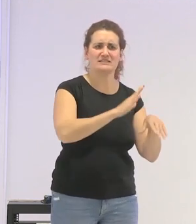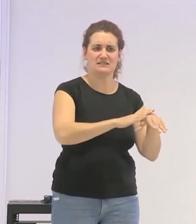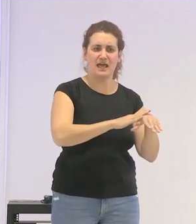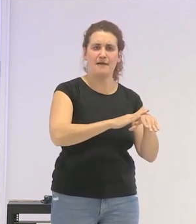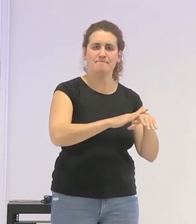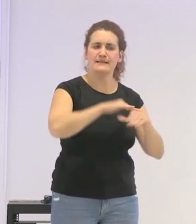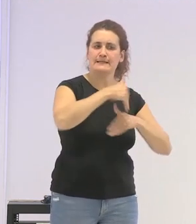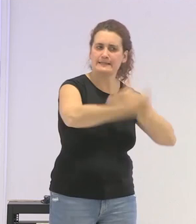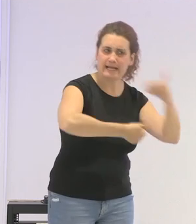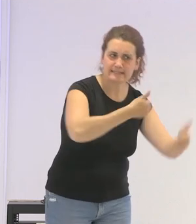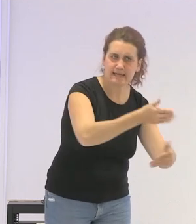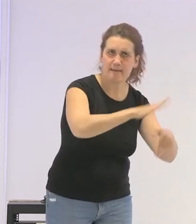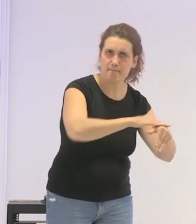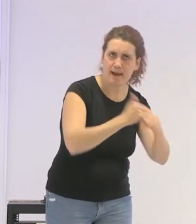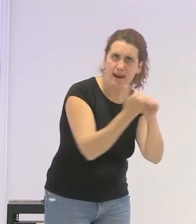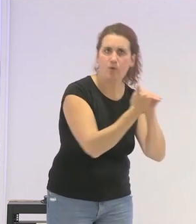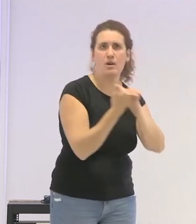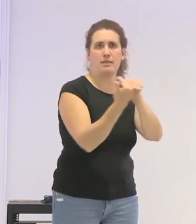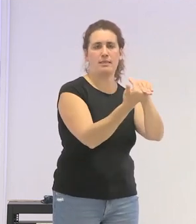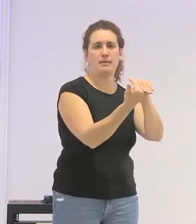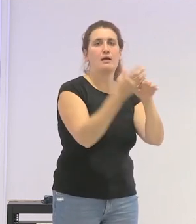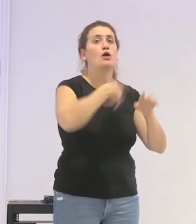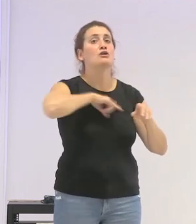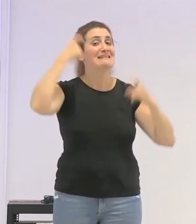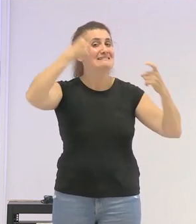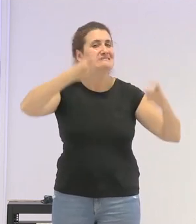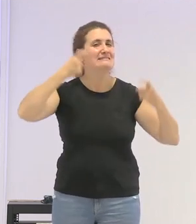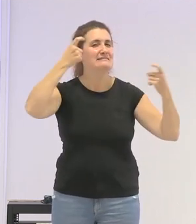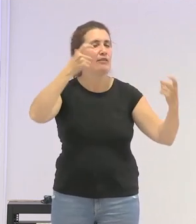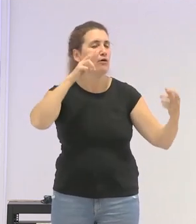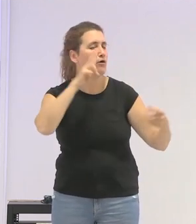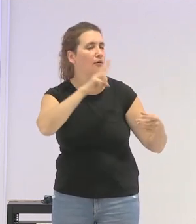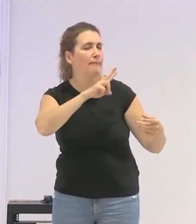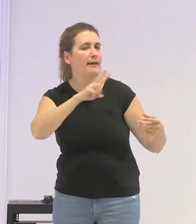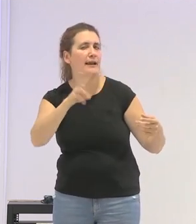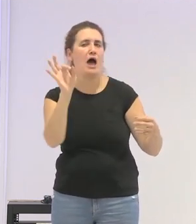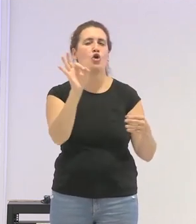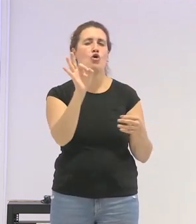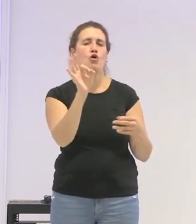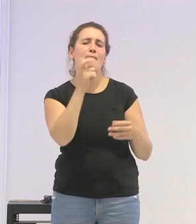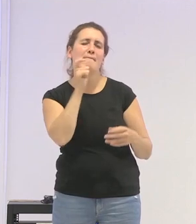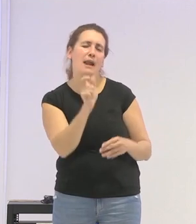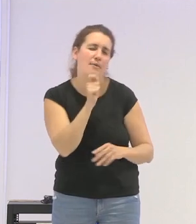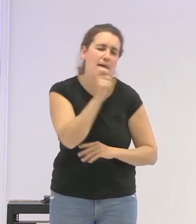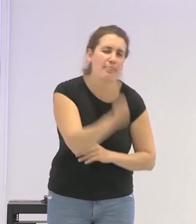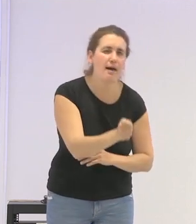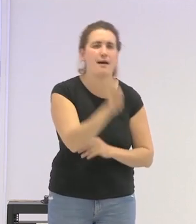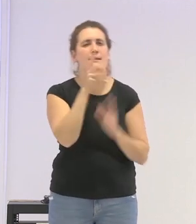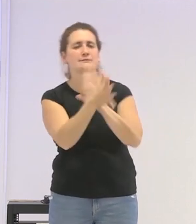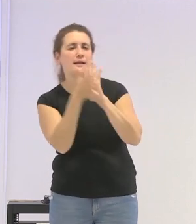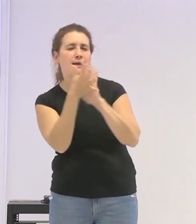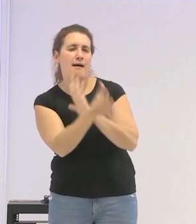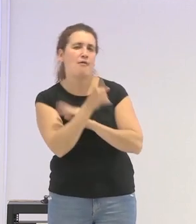de la identidad. No creo que intentando vigilar o definir o